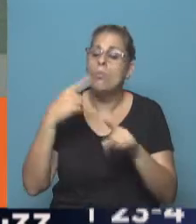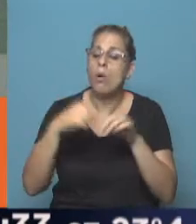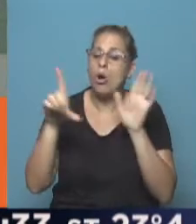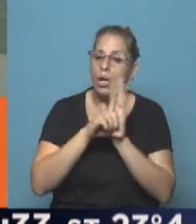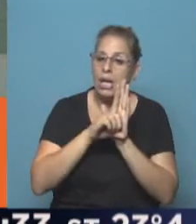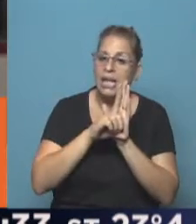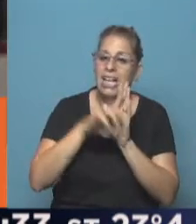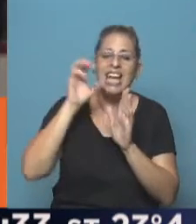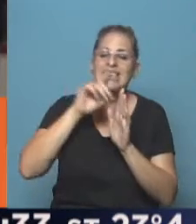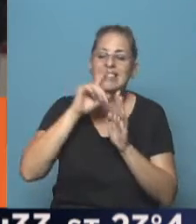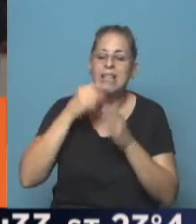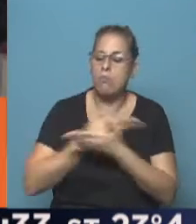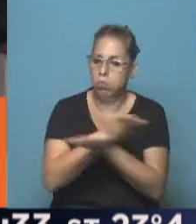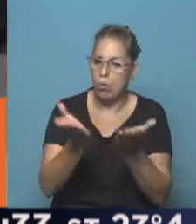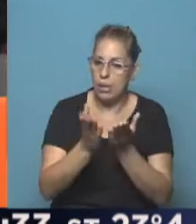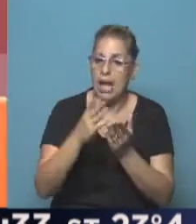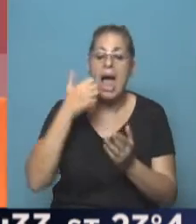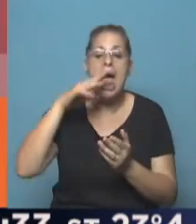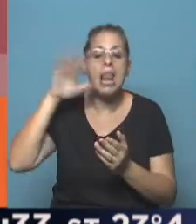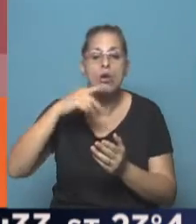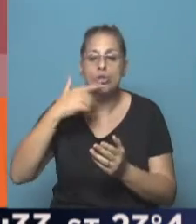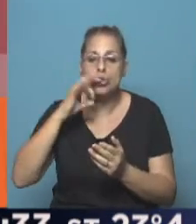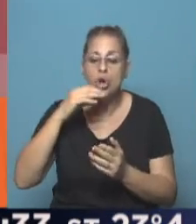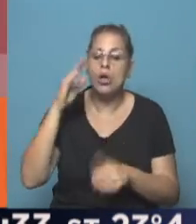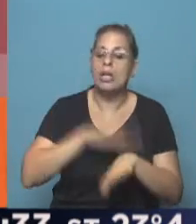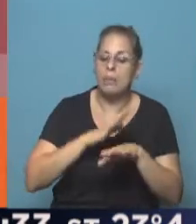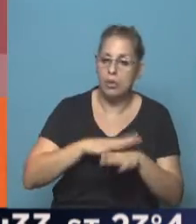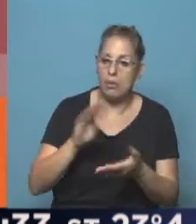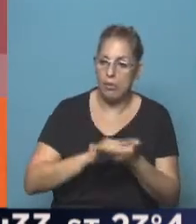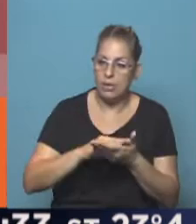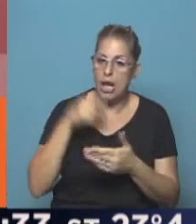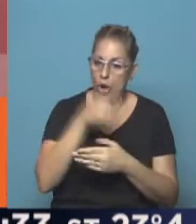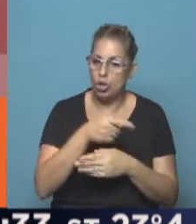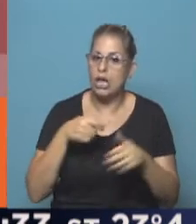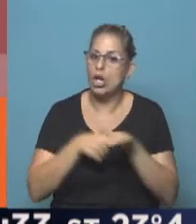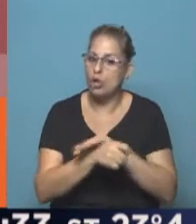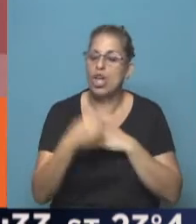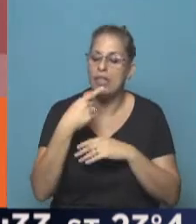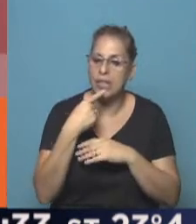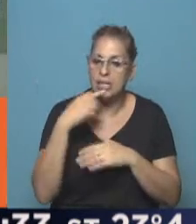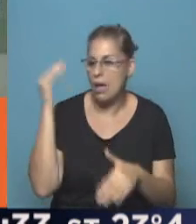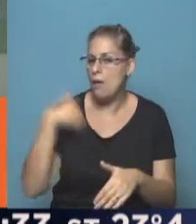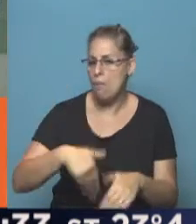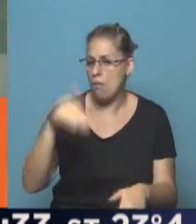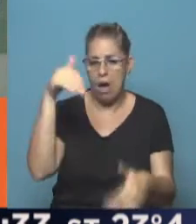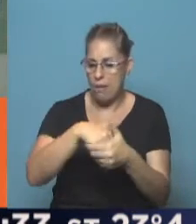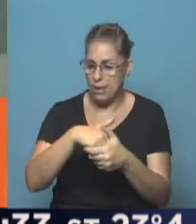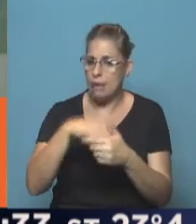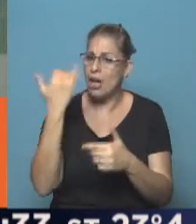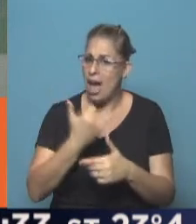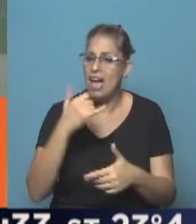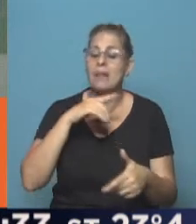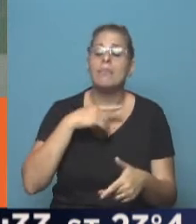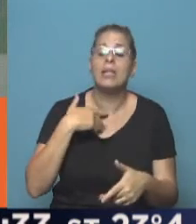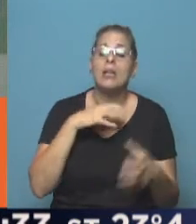Ética Pública. Sí, bueno, Bien. de hecho hoy Laura Alonso, la responsable de la Oficina Anticorrupción, dijo que iba a intervenir porque hay un conflicto de